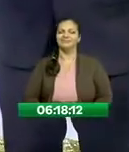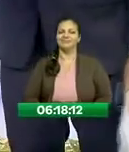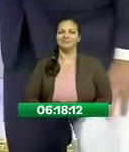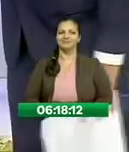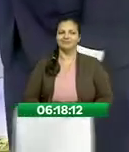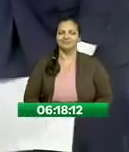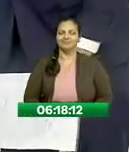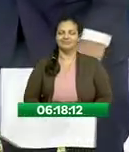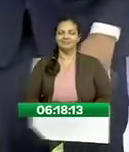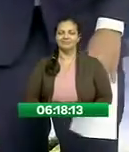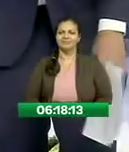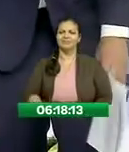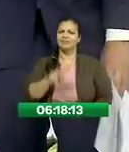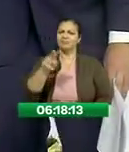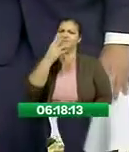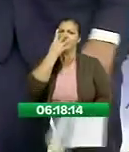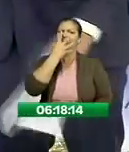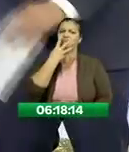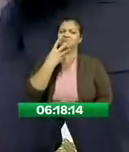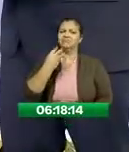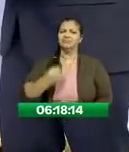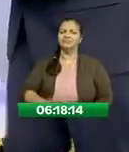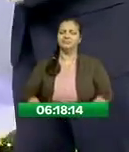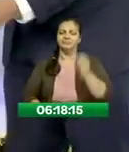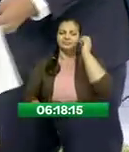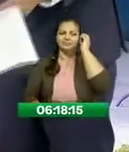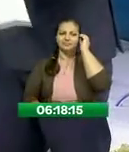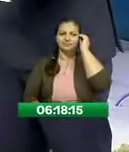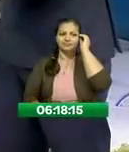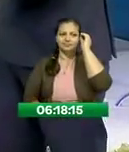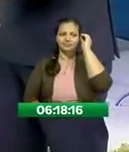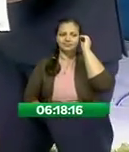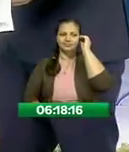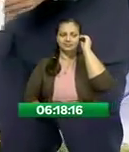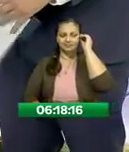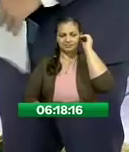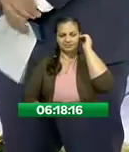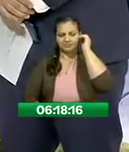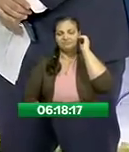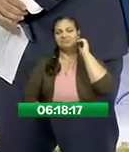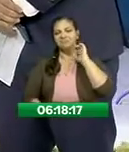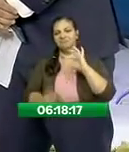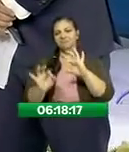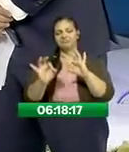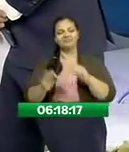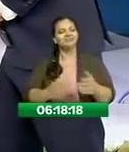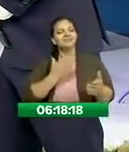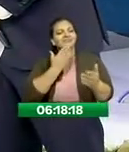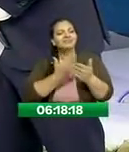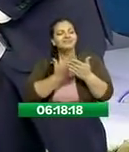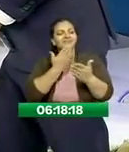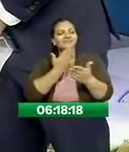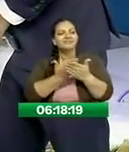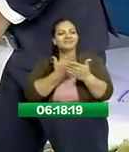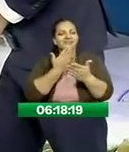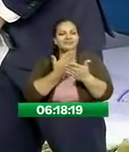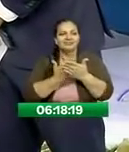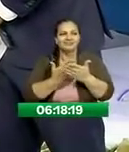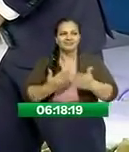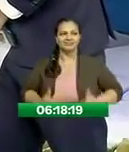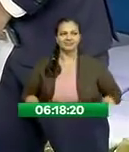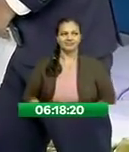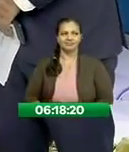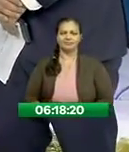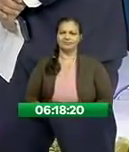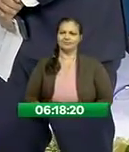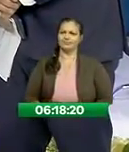No, pero te voy a decir, estás muy, muy bella, como siempre. Gracias. Como siempre, muy bien. Gracias, mi querido José Luis. ¿Sabes qué soy? No, de verdad que no pareces